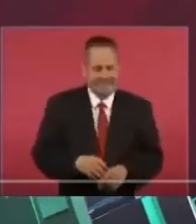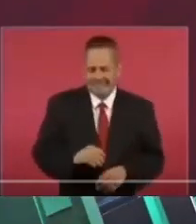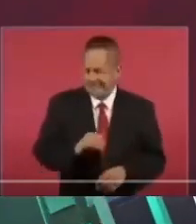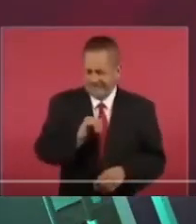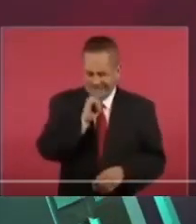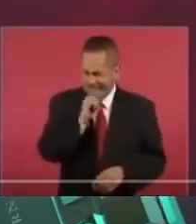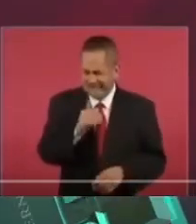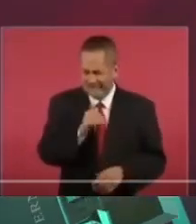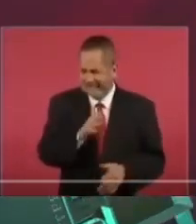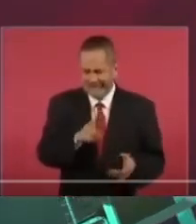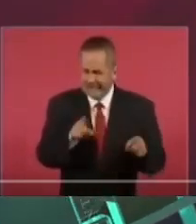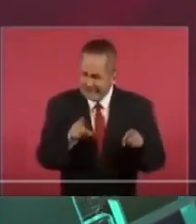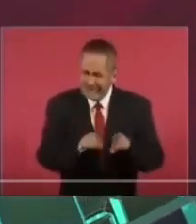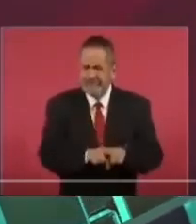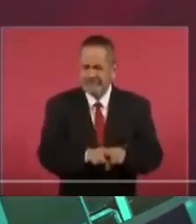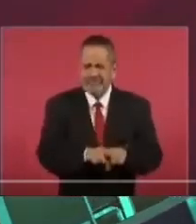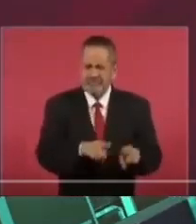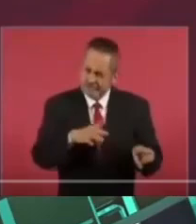aclararlo,